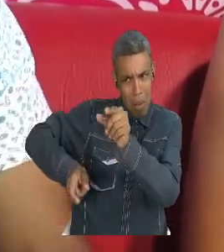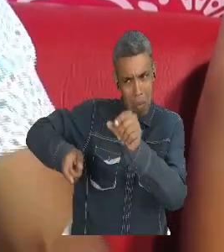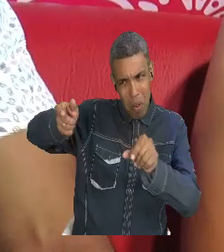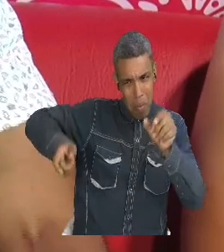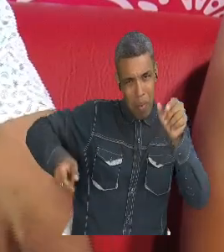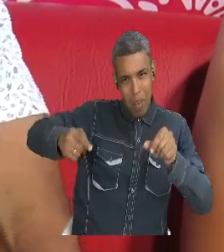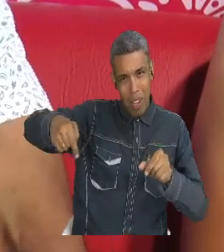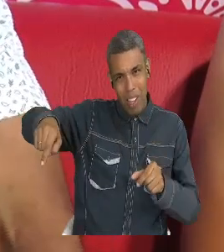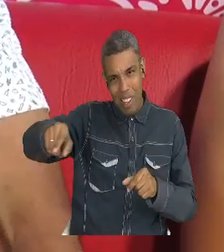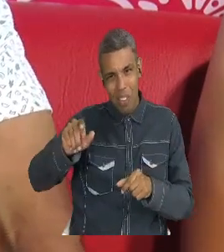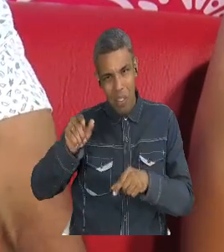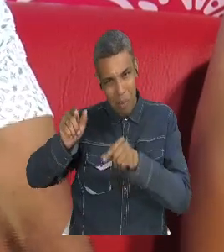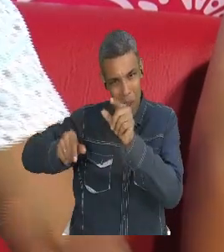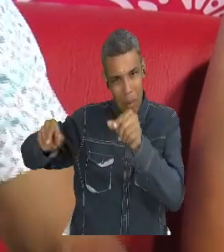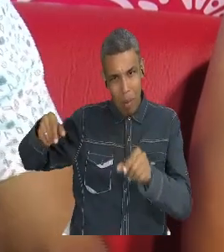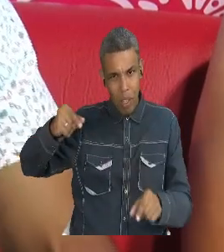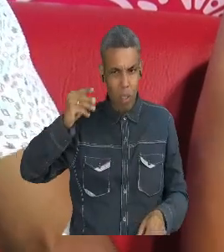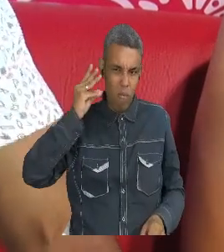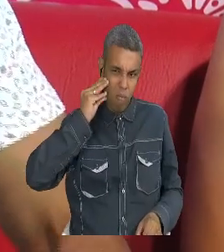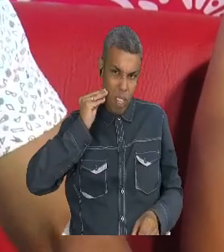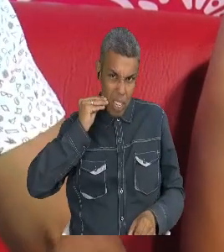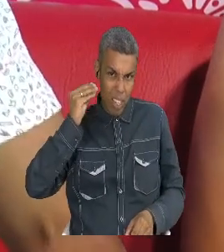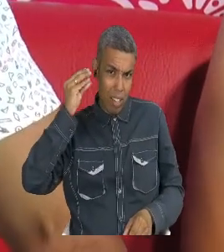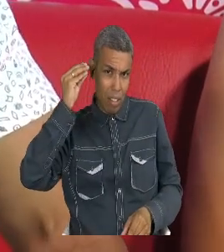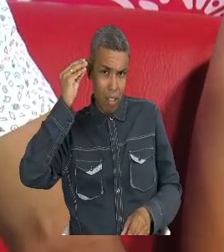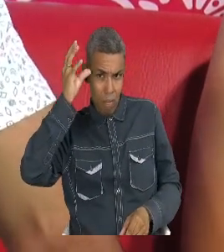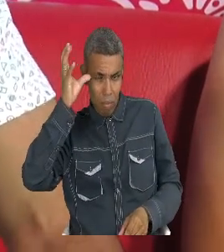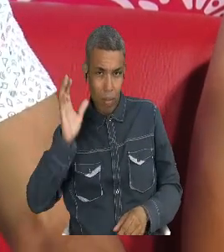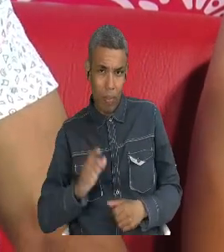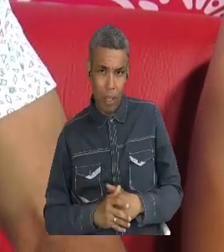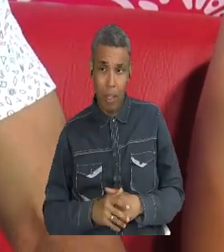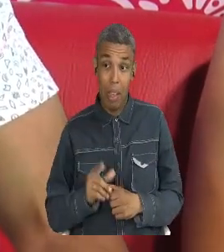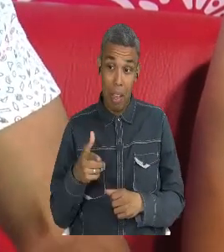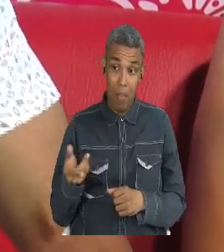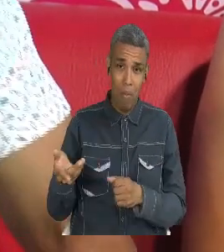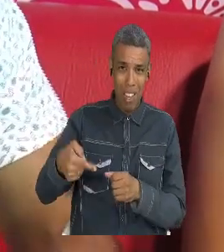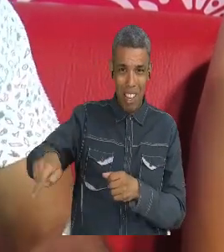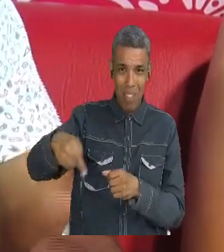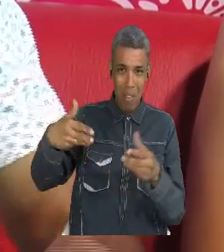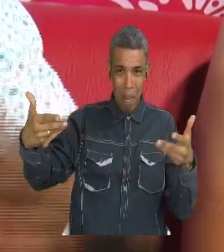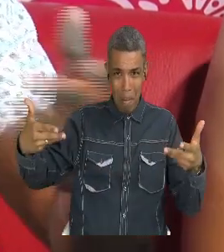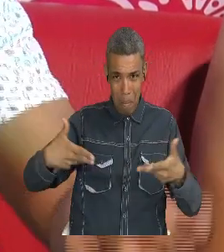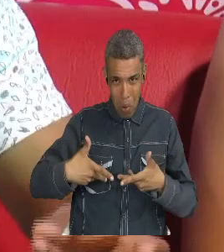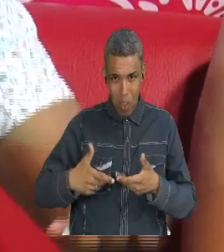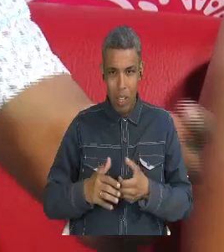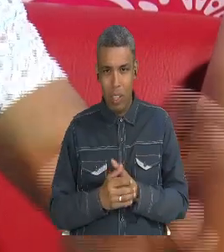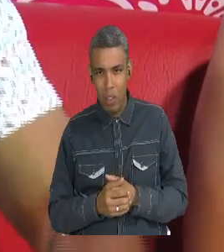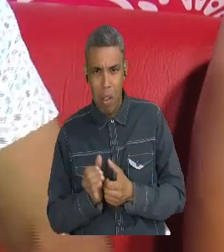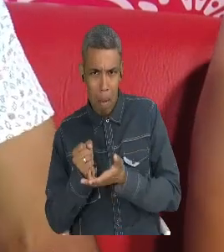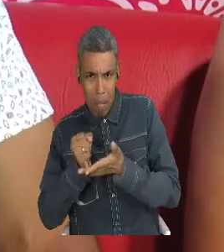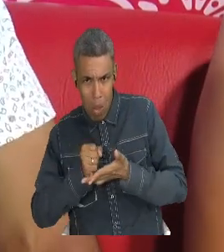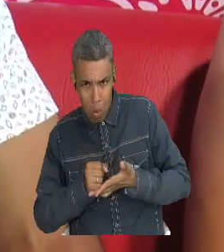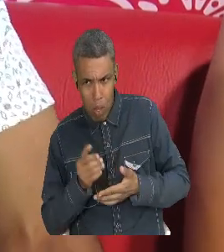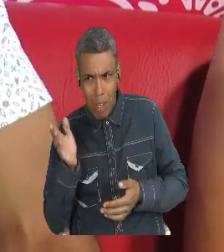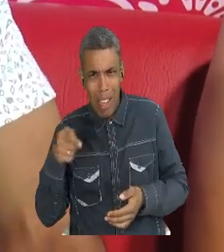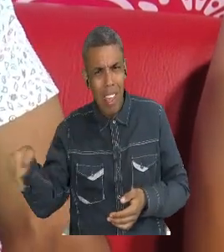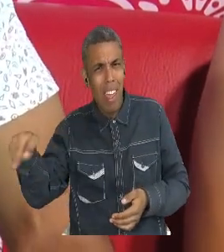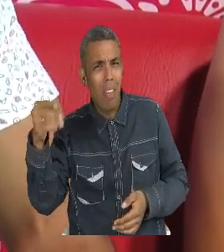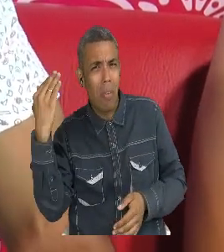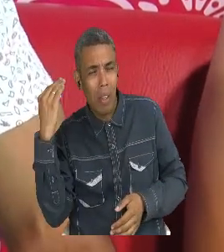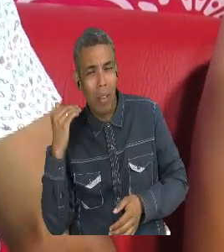ya en Valledupar con gente pues que todo el tiempo ha trabajado en la mezcla de artistas como Diomedes, Peter